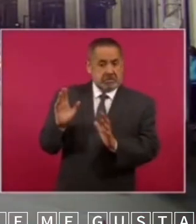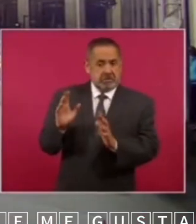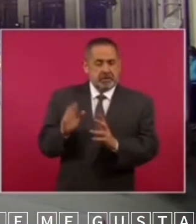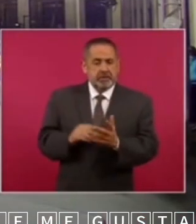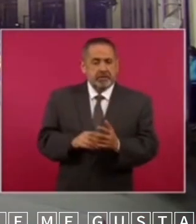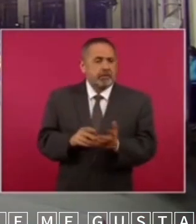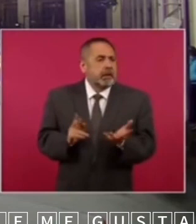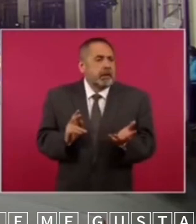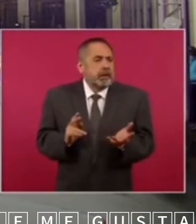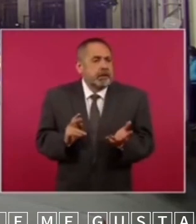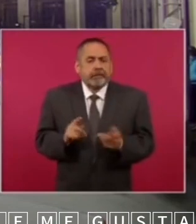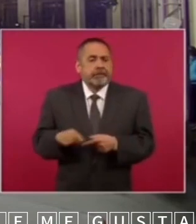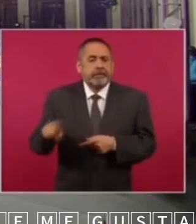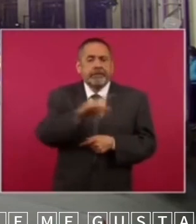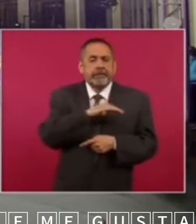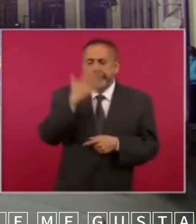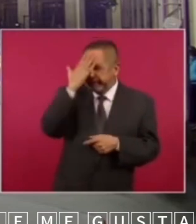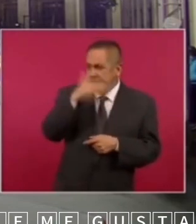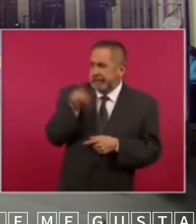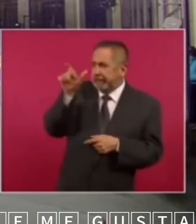Pero eso ya lo sabemos.